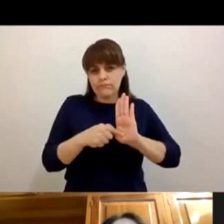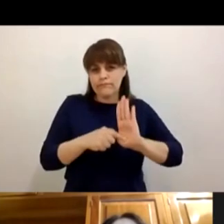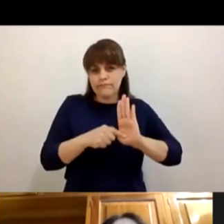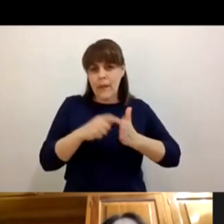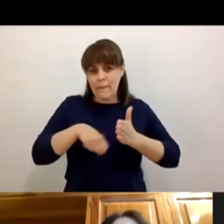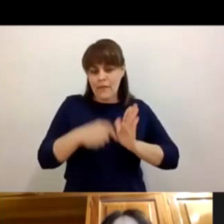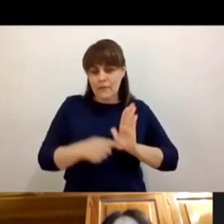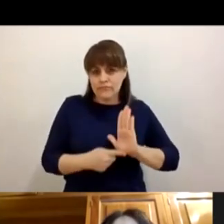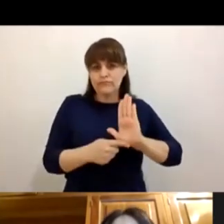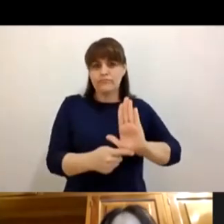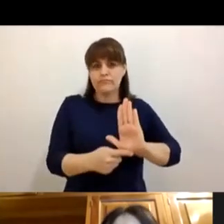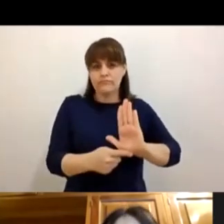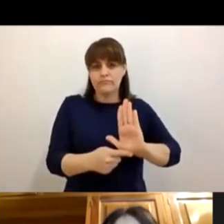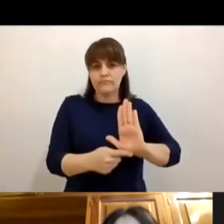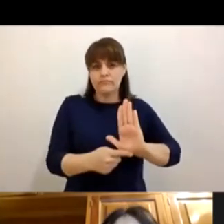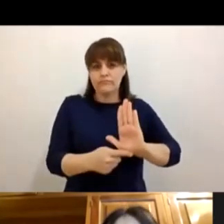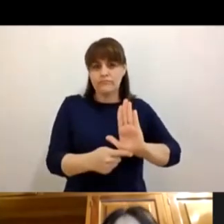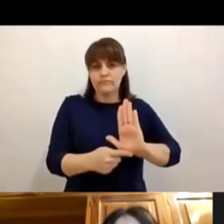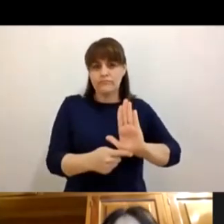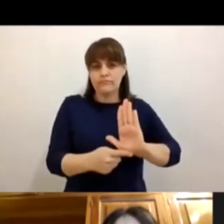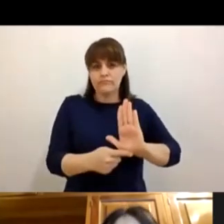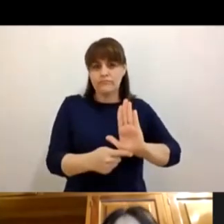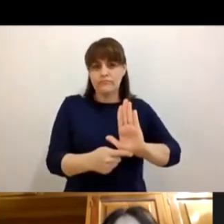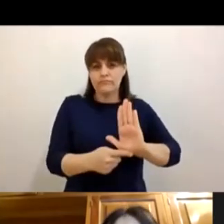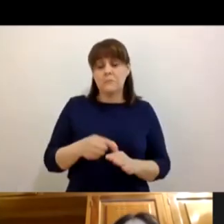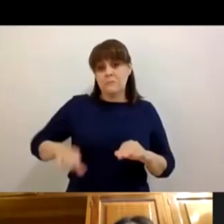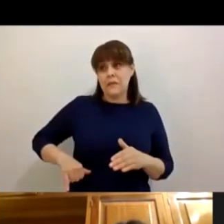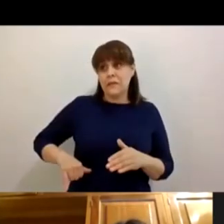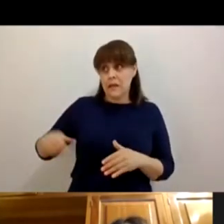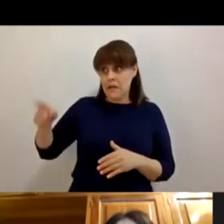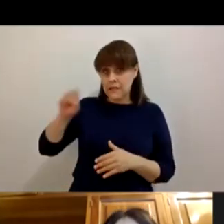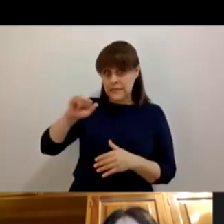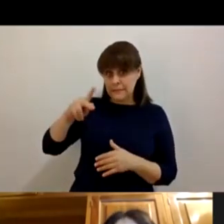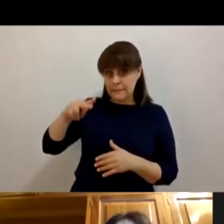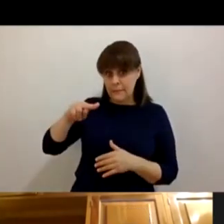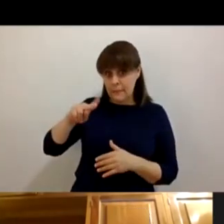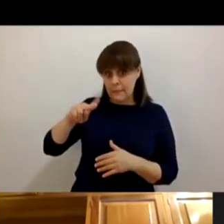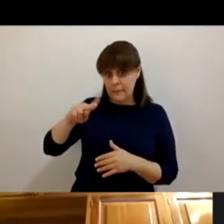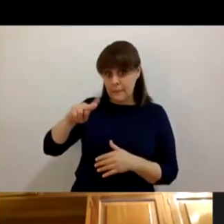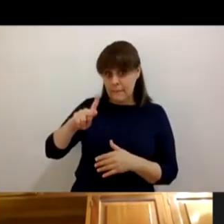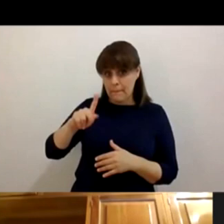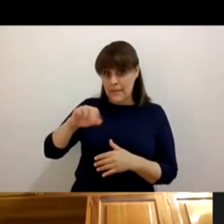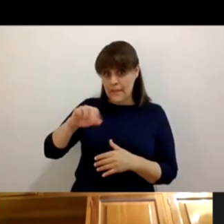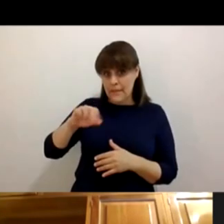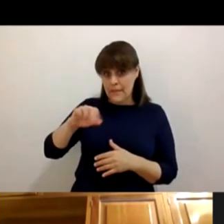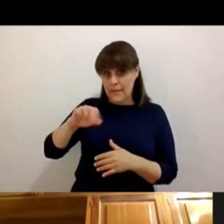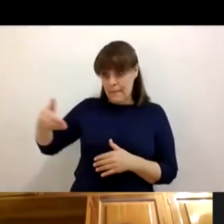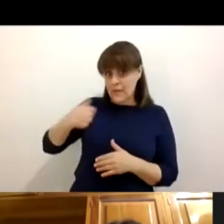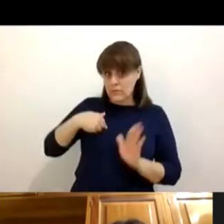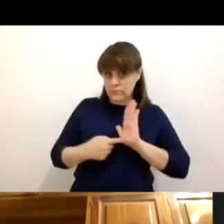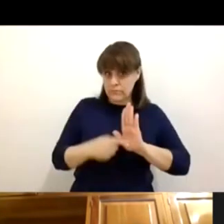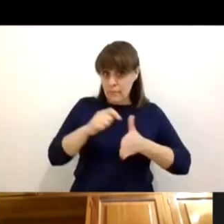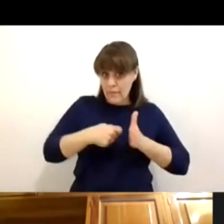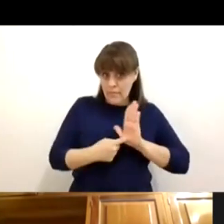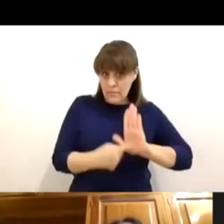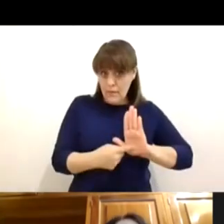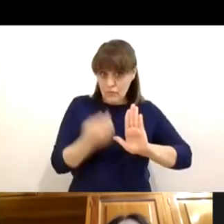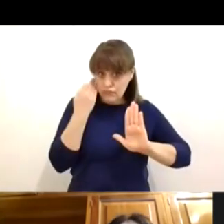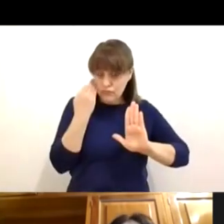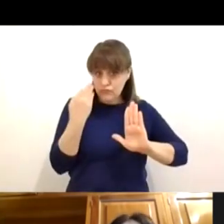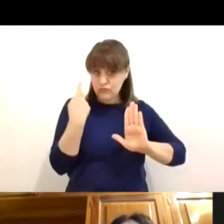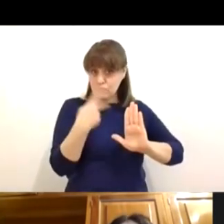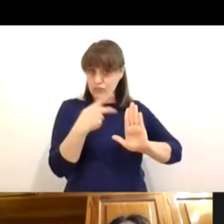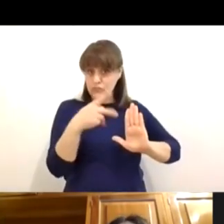Me pareció súper interesante, ¿no? Que nos pidiera Cipina el testimonio, ¿no? Porque muchas veces hablamos mucho los que trabajamos con los